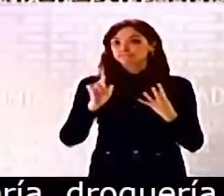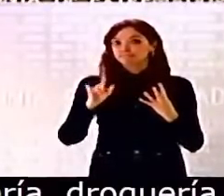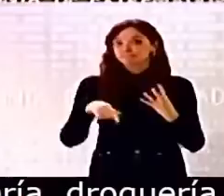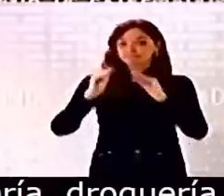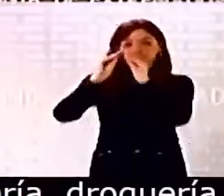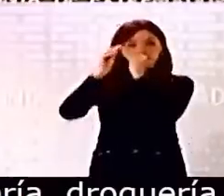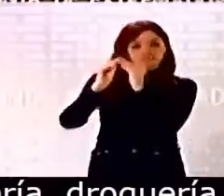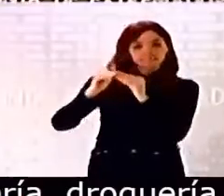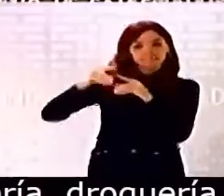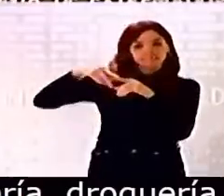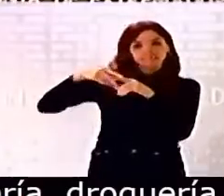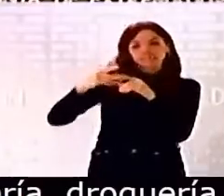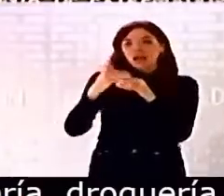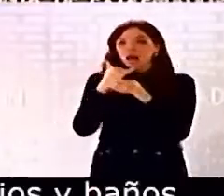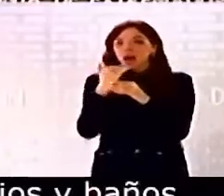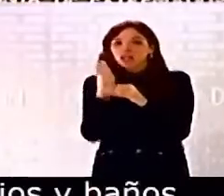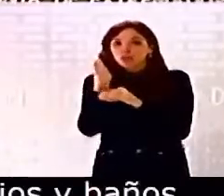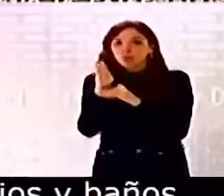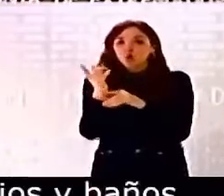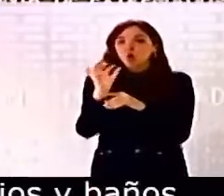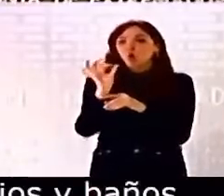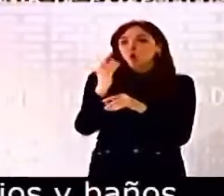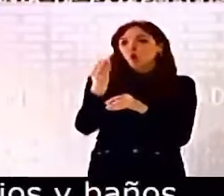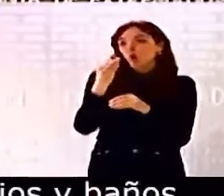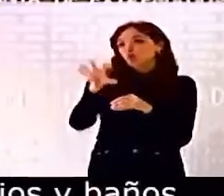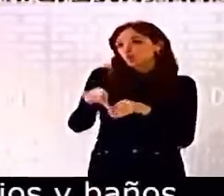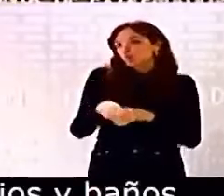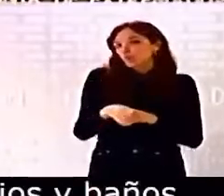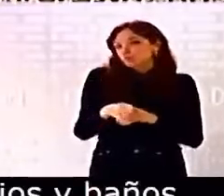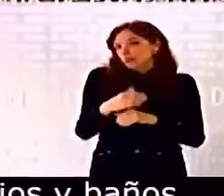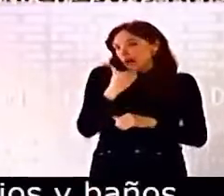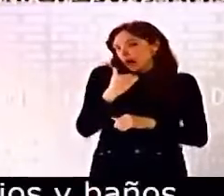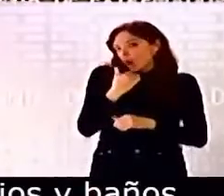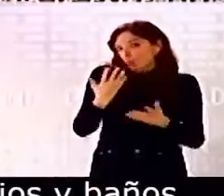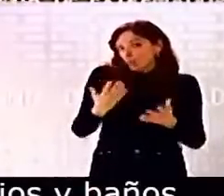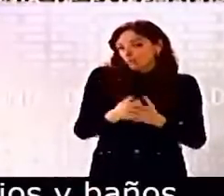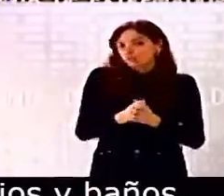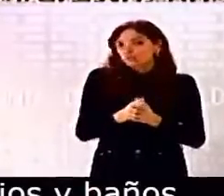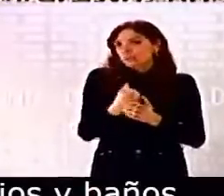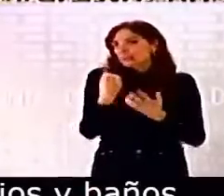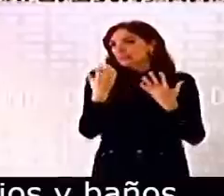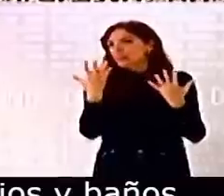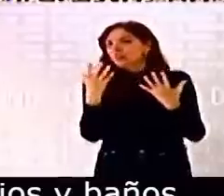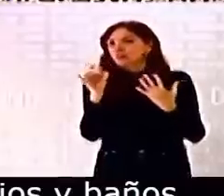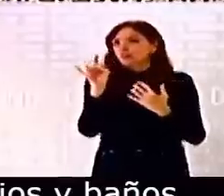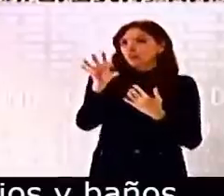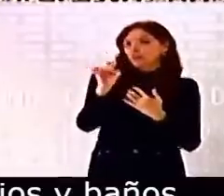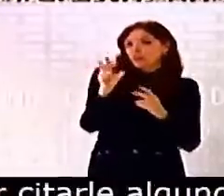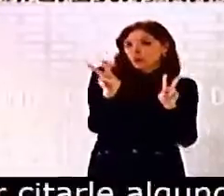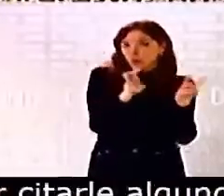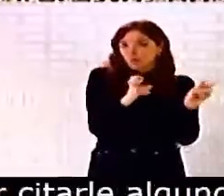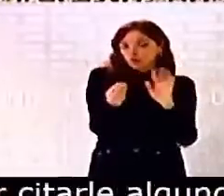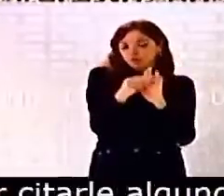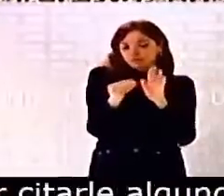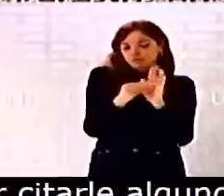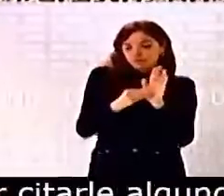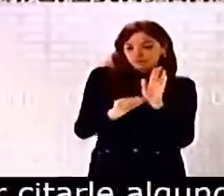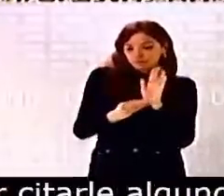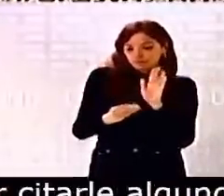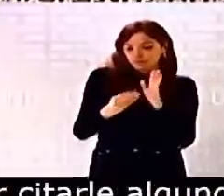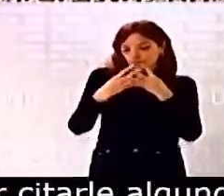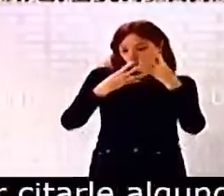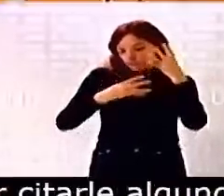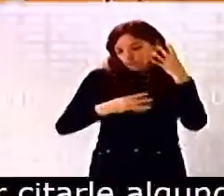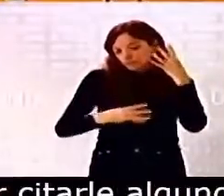reparación de artículos y otros bienes de consumo, por citarle algunos, ¿vale? Son unos 10-15 epígrafes adicionales los que se van a